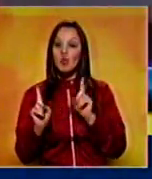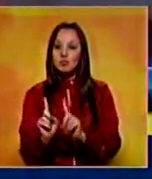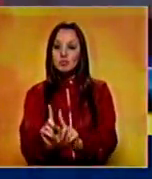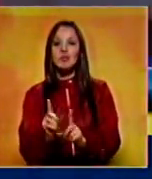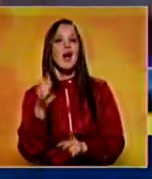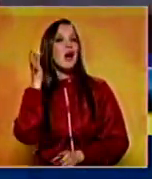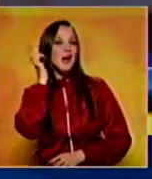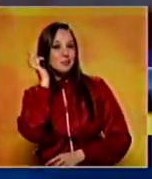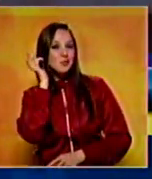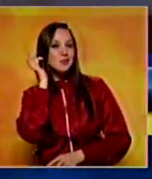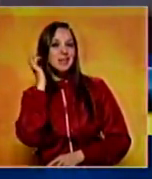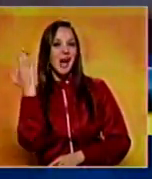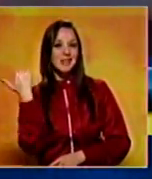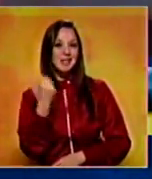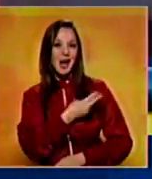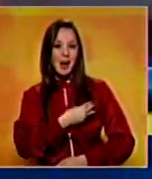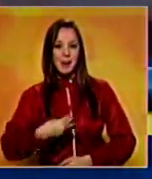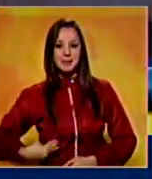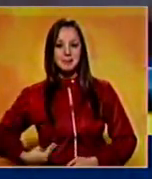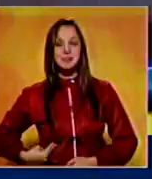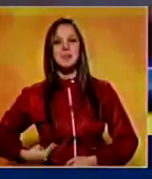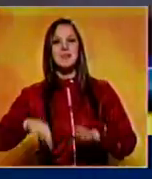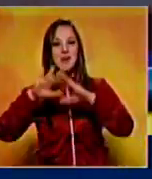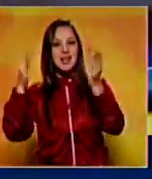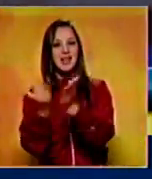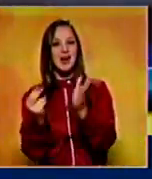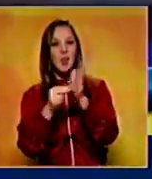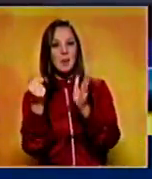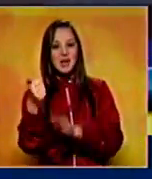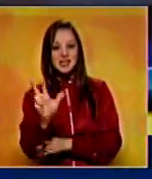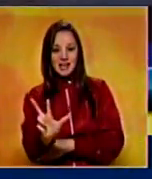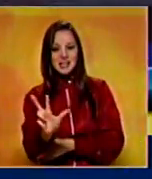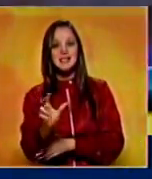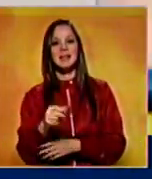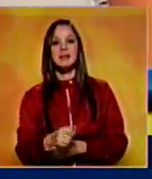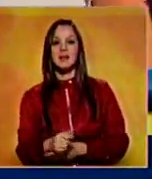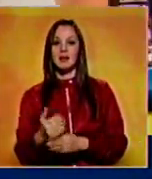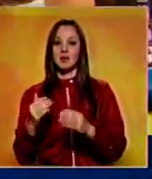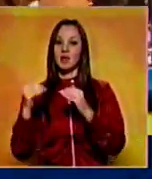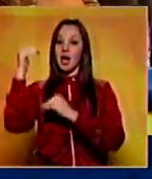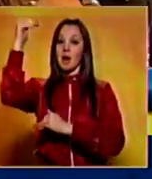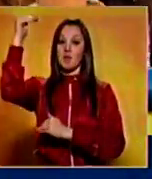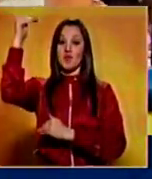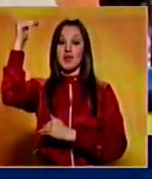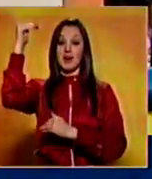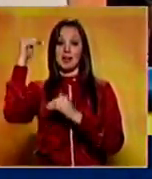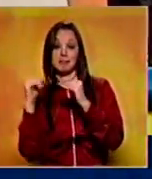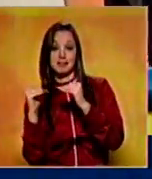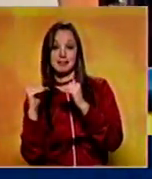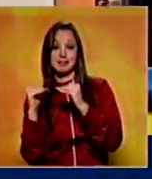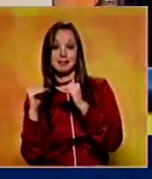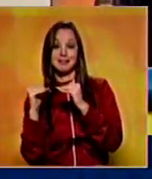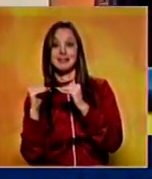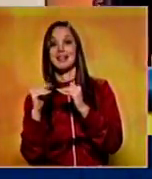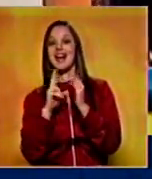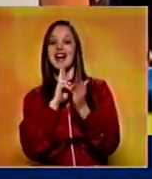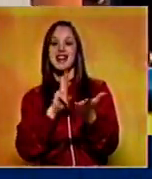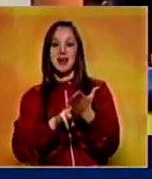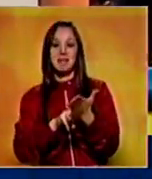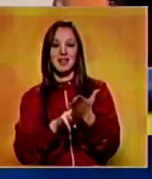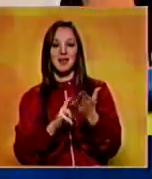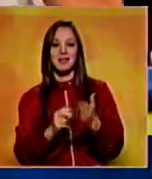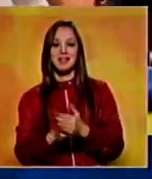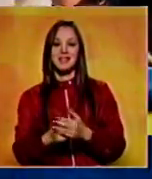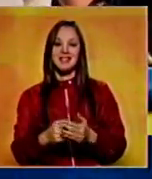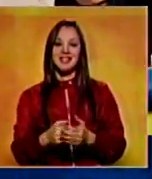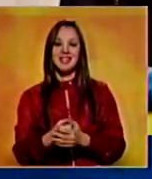Tierra 2013 y Miss Tucupita 2014, Mariela Celis. Oye, tú estás como alta. Mariela, sí, repito en esta gala y yo